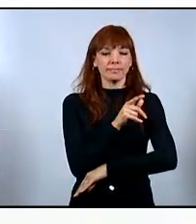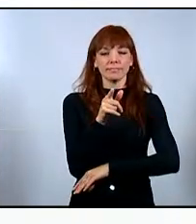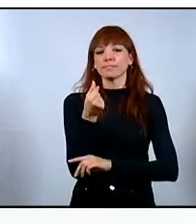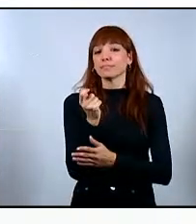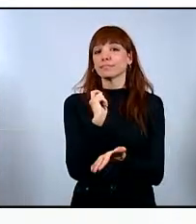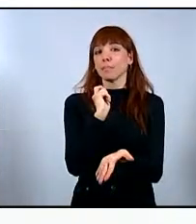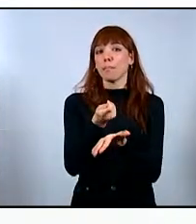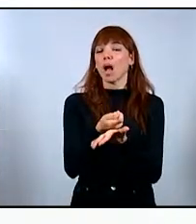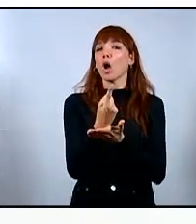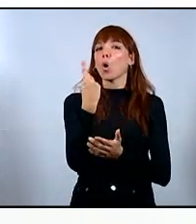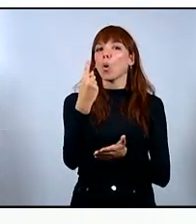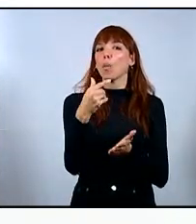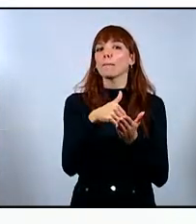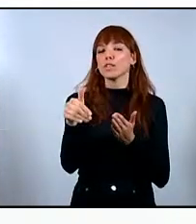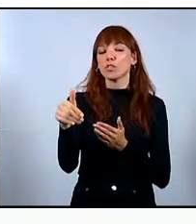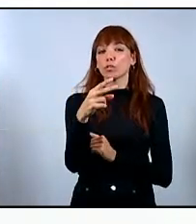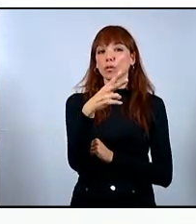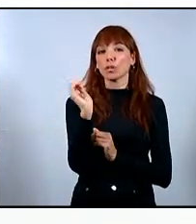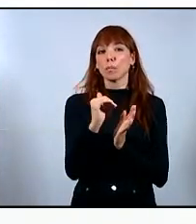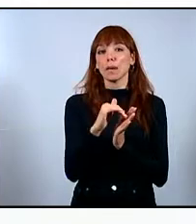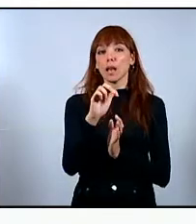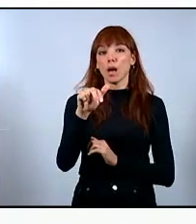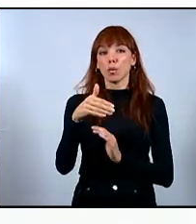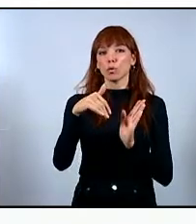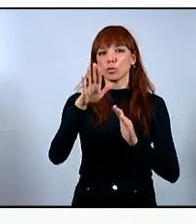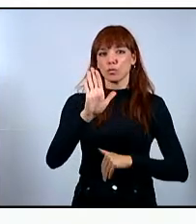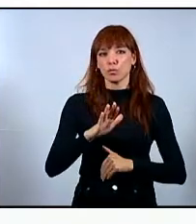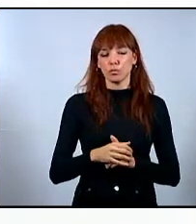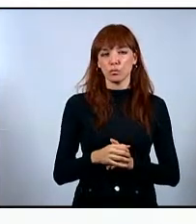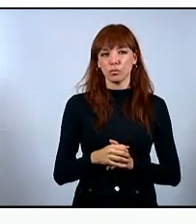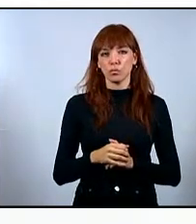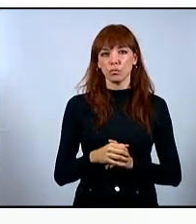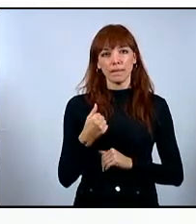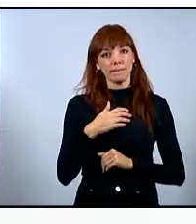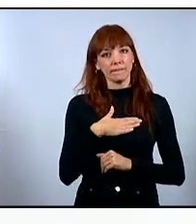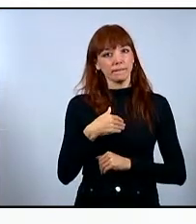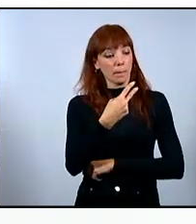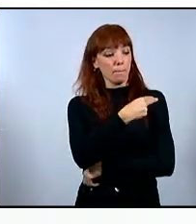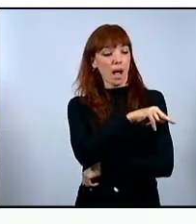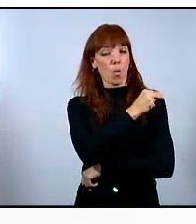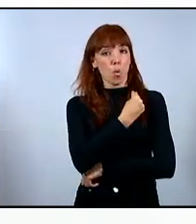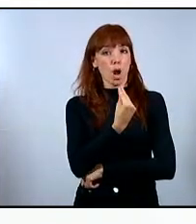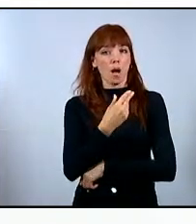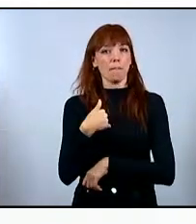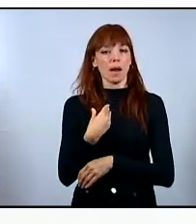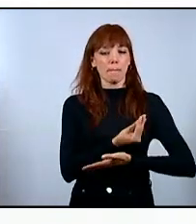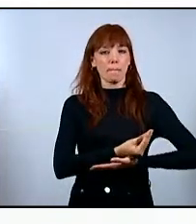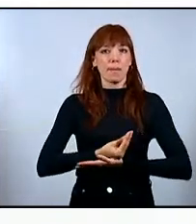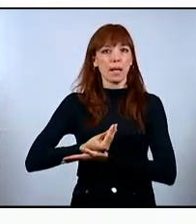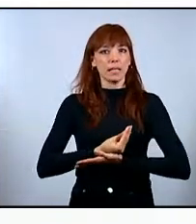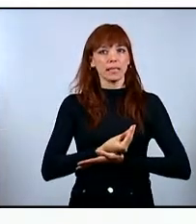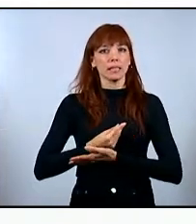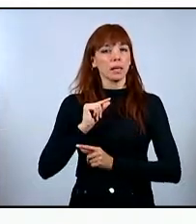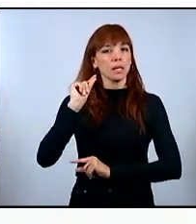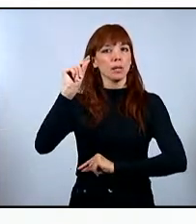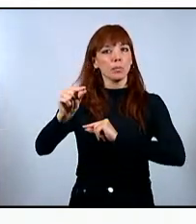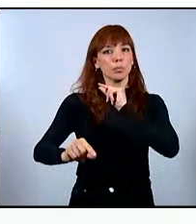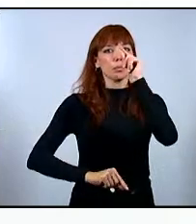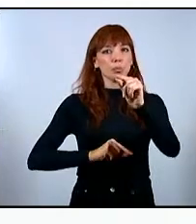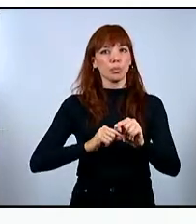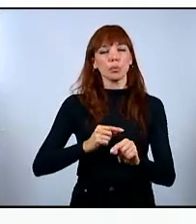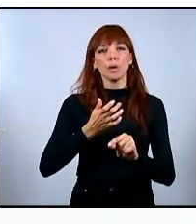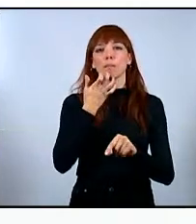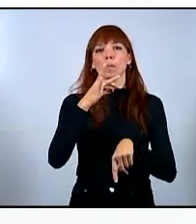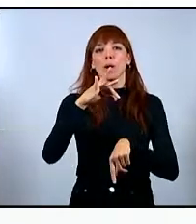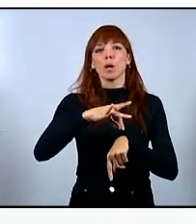de 1.200.000 euros para suministrar la vacuna que va a proteger a los bebés del virus que causa infecciones como